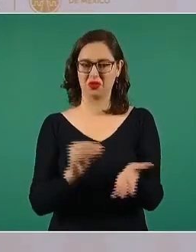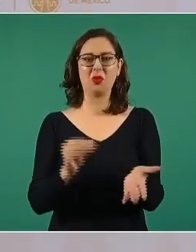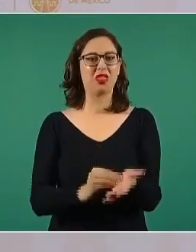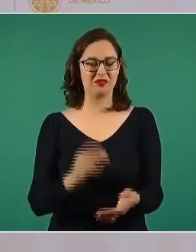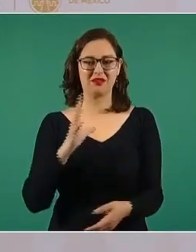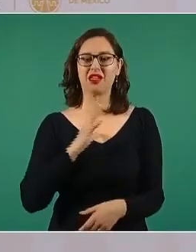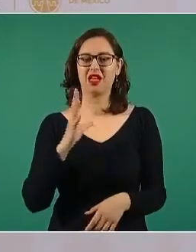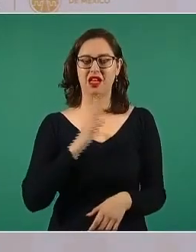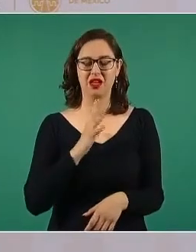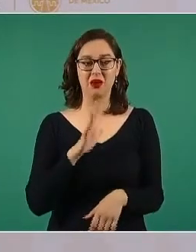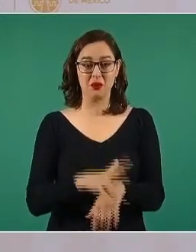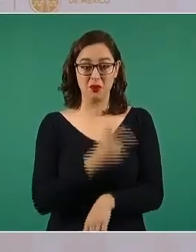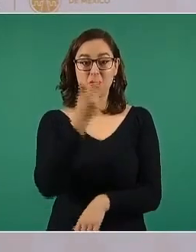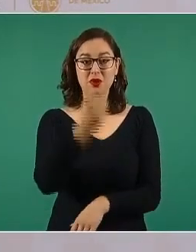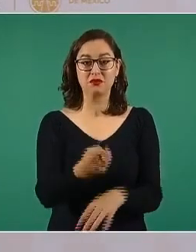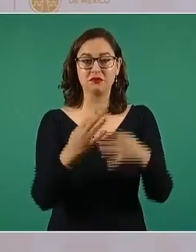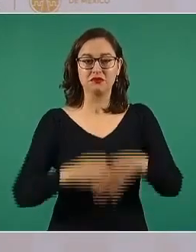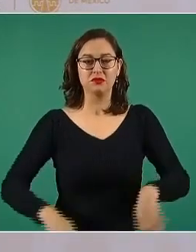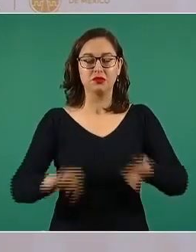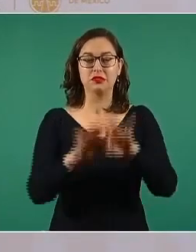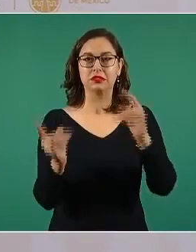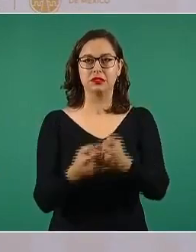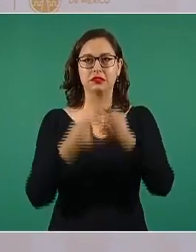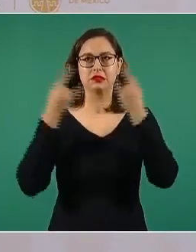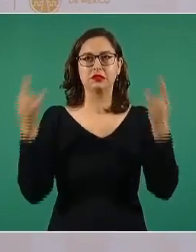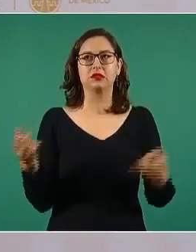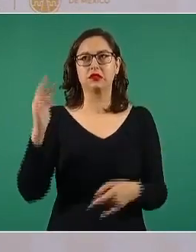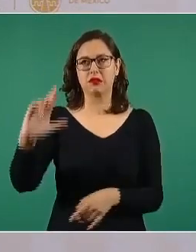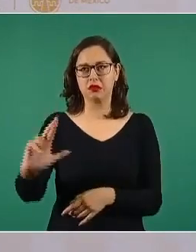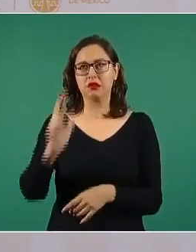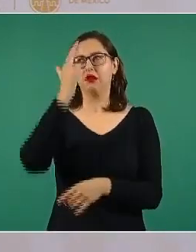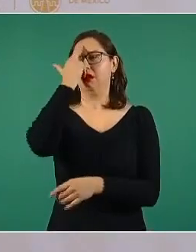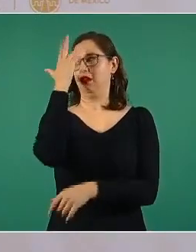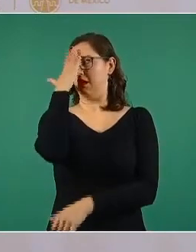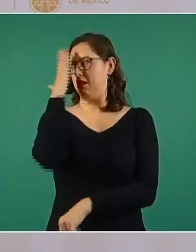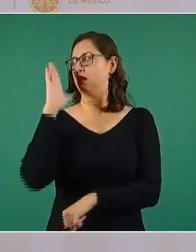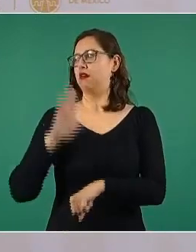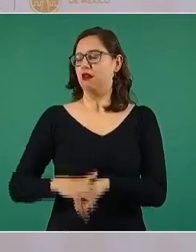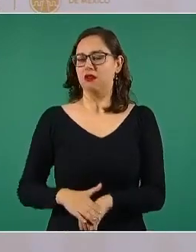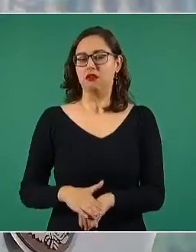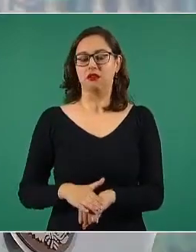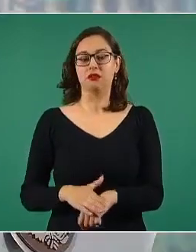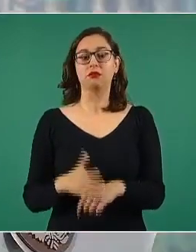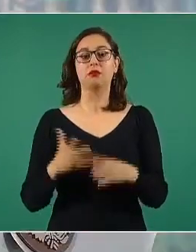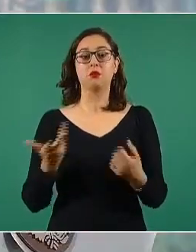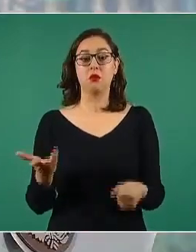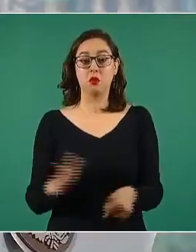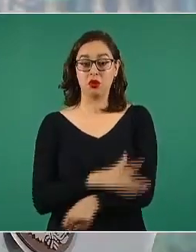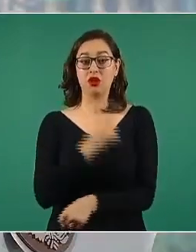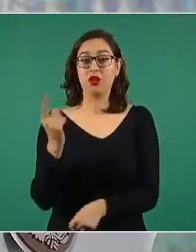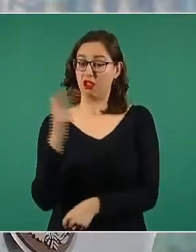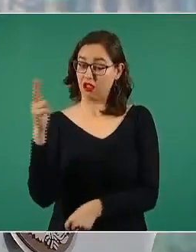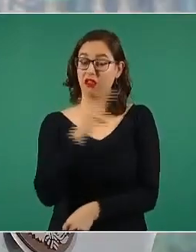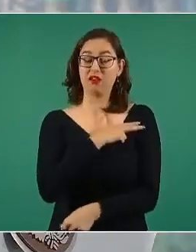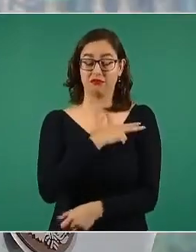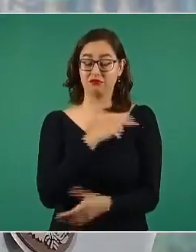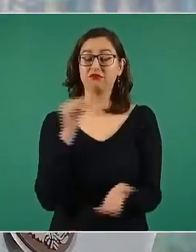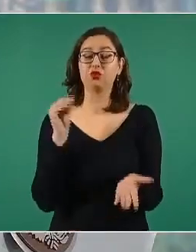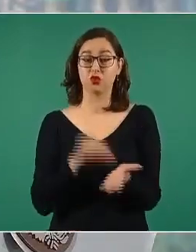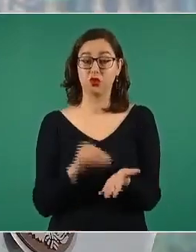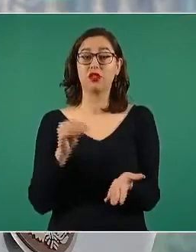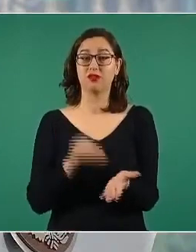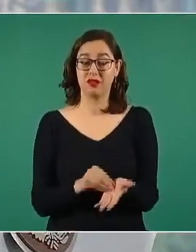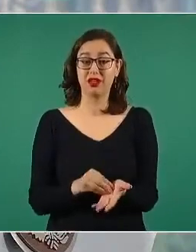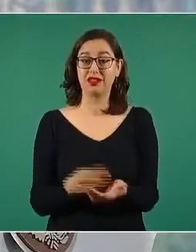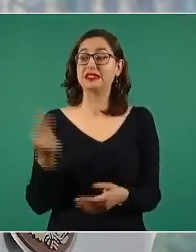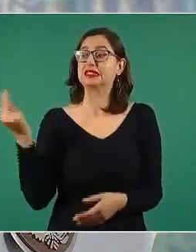tan necesaria la memoria histórica. La herida colonial de nuestra sociedad solo podrá sanar si hablamos de